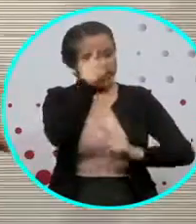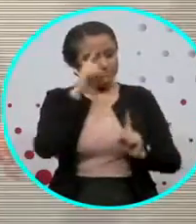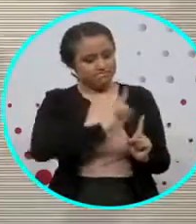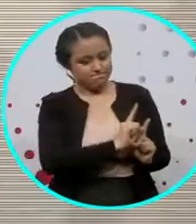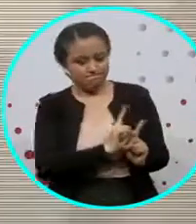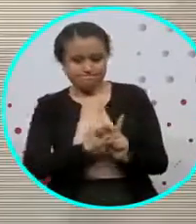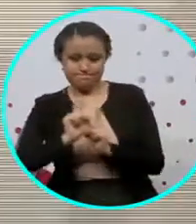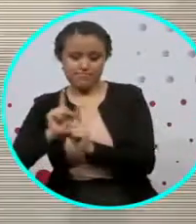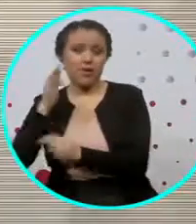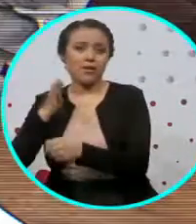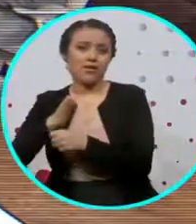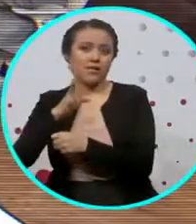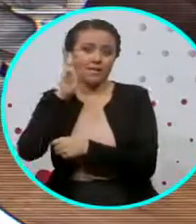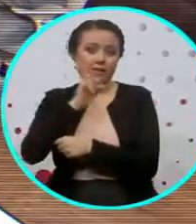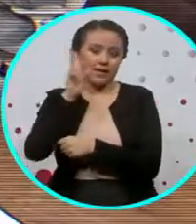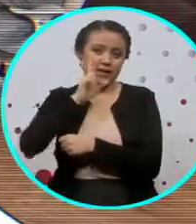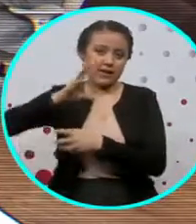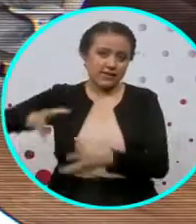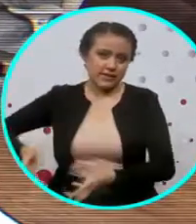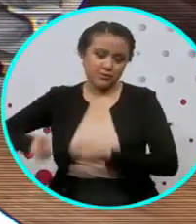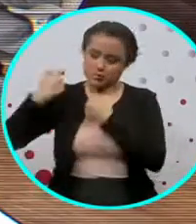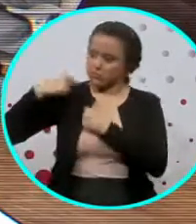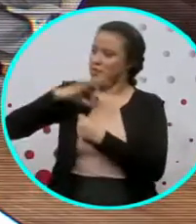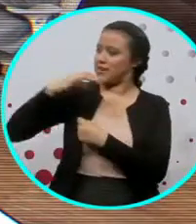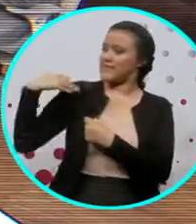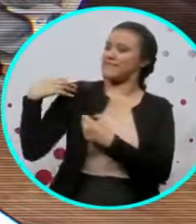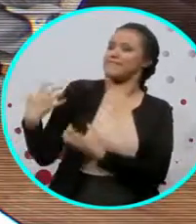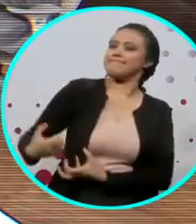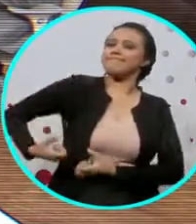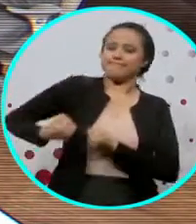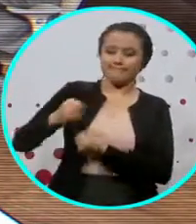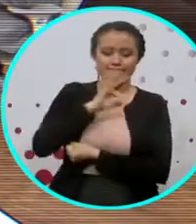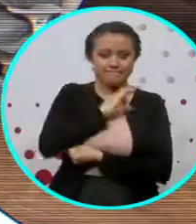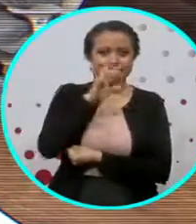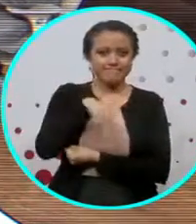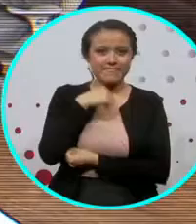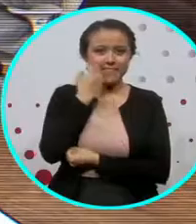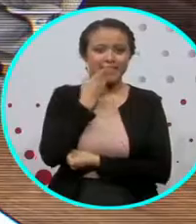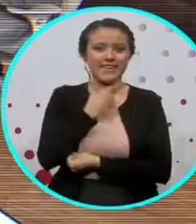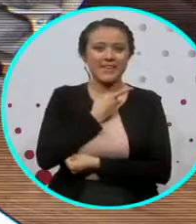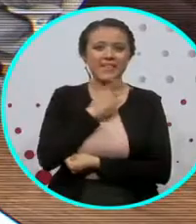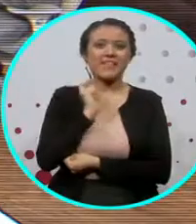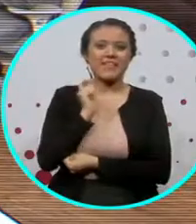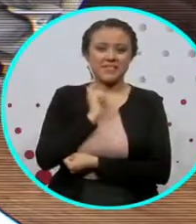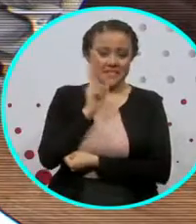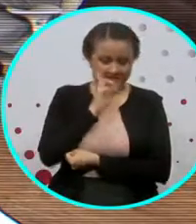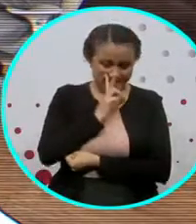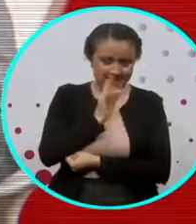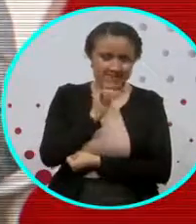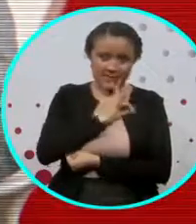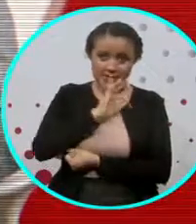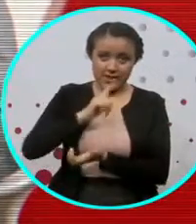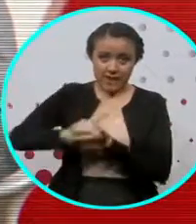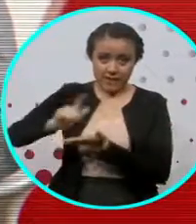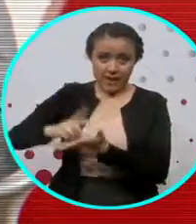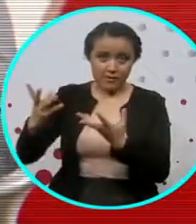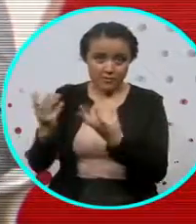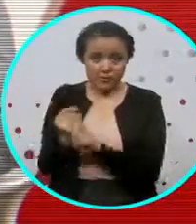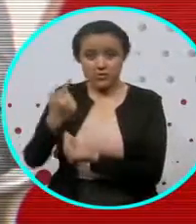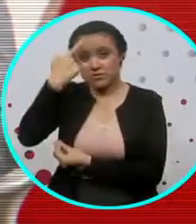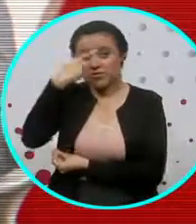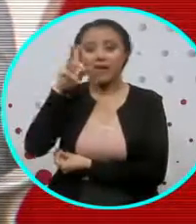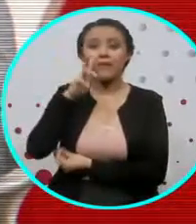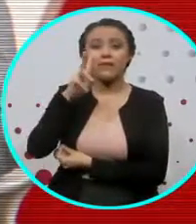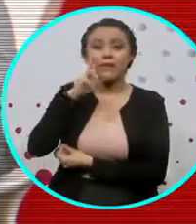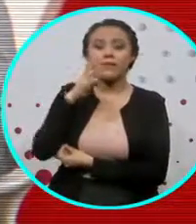un par de horas que vamos a recoger. Yo le cargo, pues díganme, yo voy. Para que nos acompañes, vamos a levantar eso juntos para